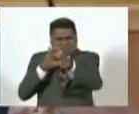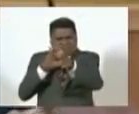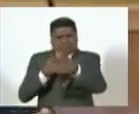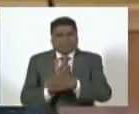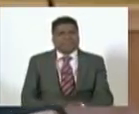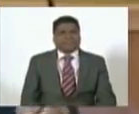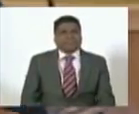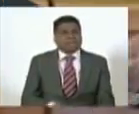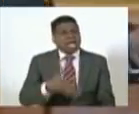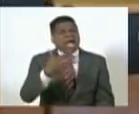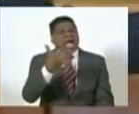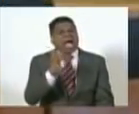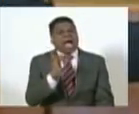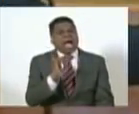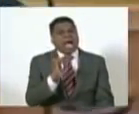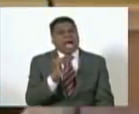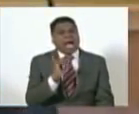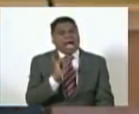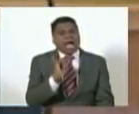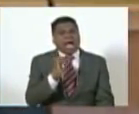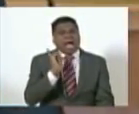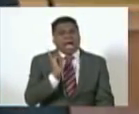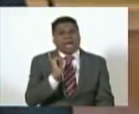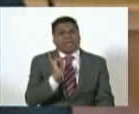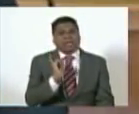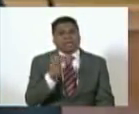Hay delincuentes que se van a entrenar a Colombia